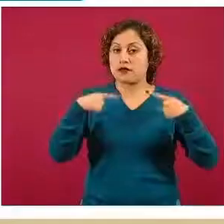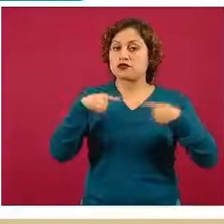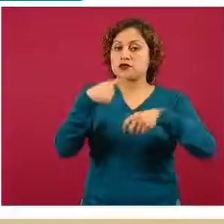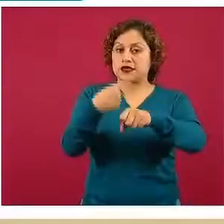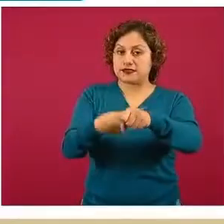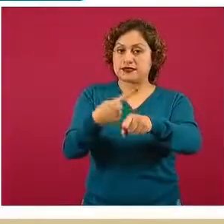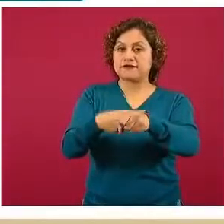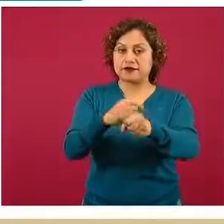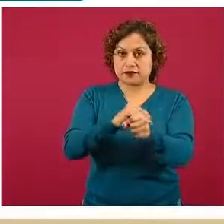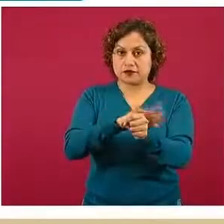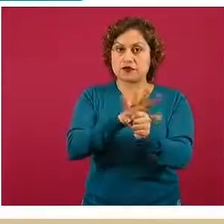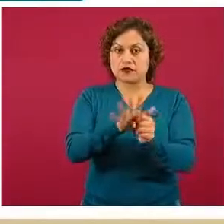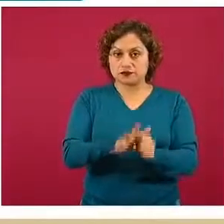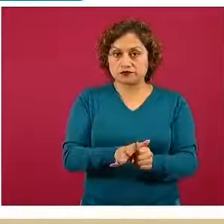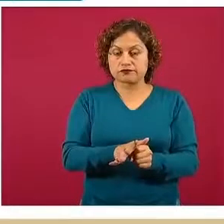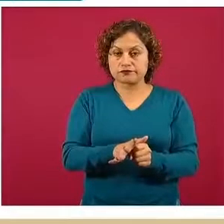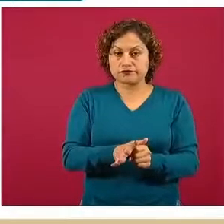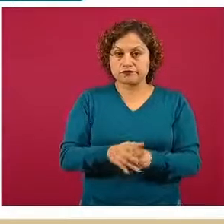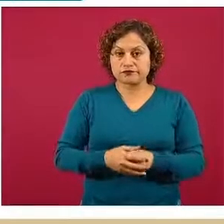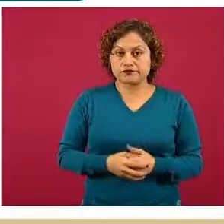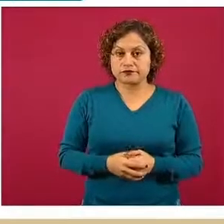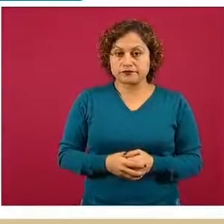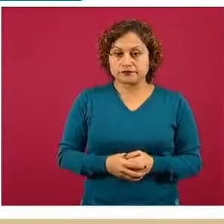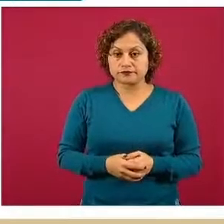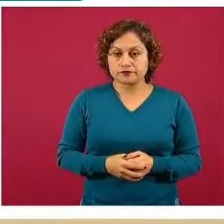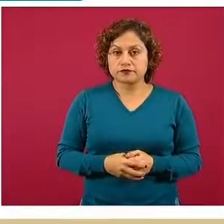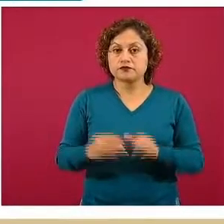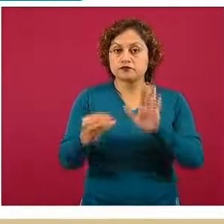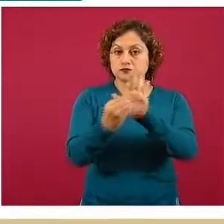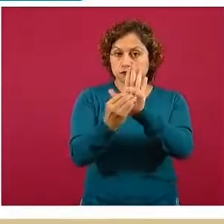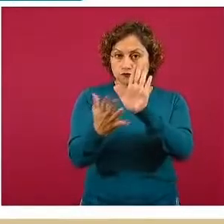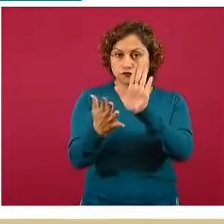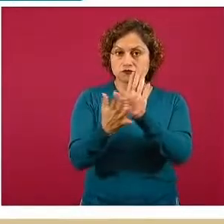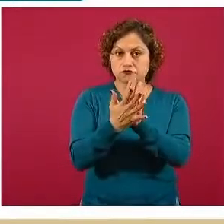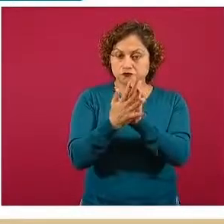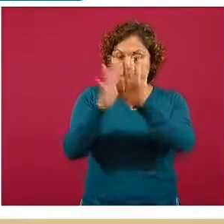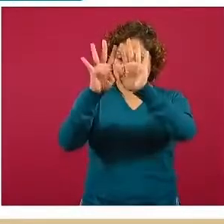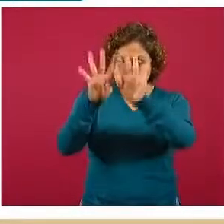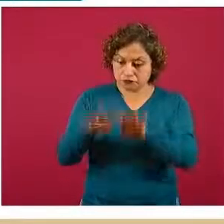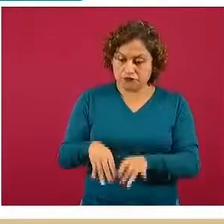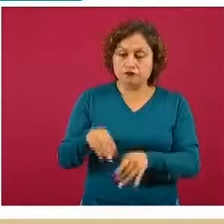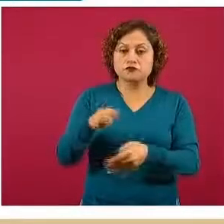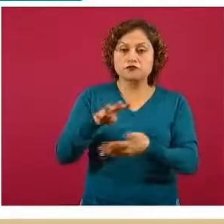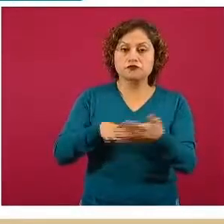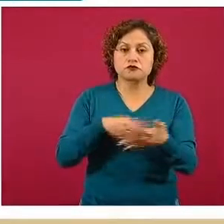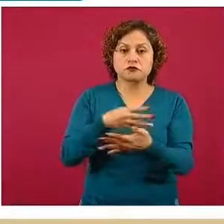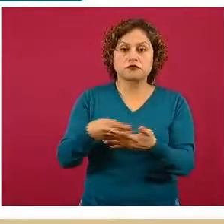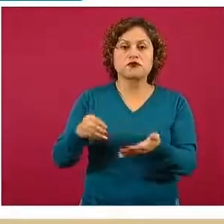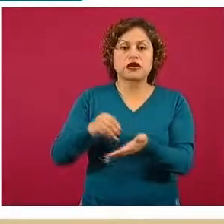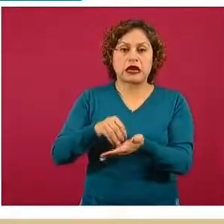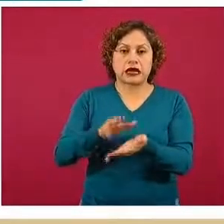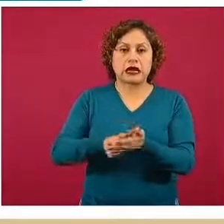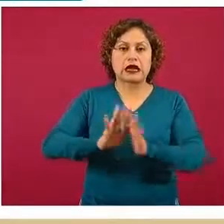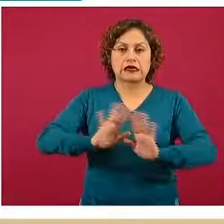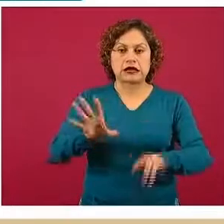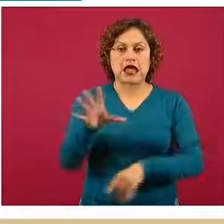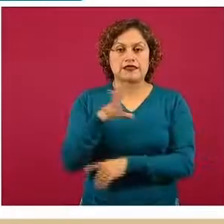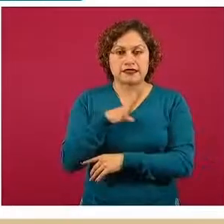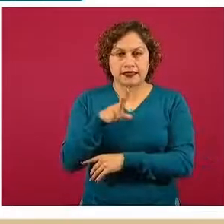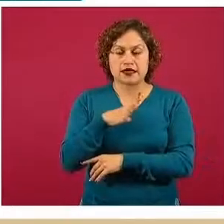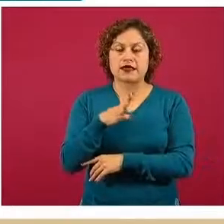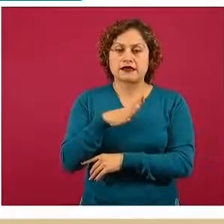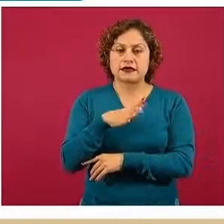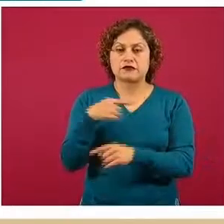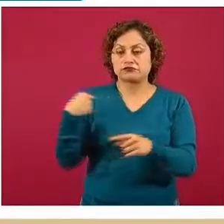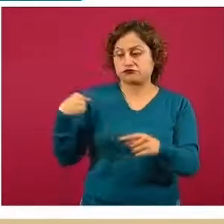que estarían registrados en la plataforma del CISBER. Y el comportamiento, pues lo hemos estado viendo prácticamente